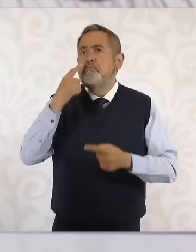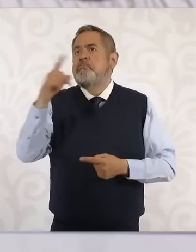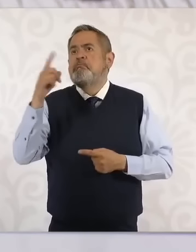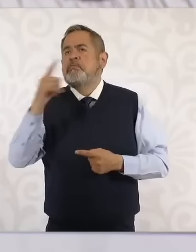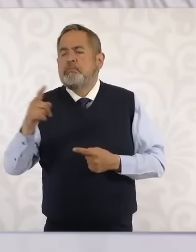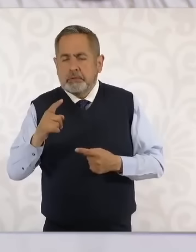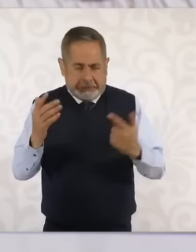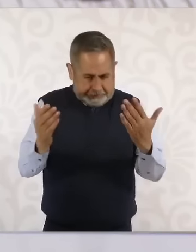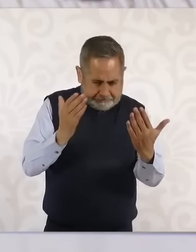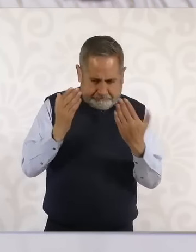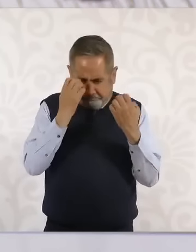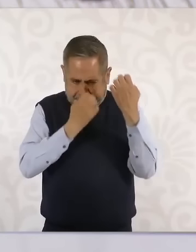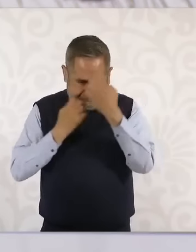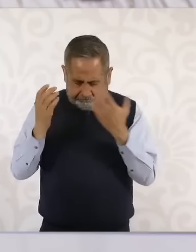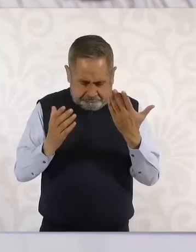fueron conducentes. Ella